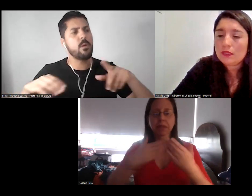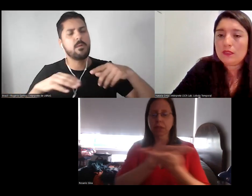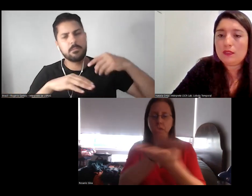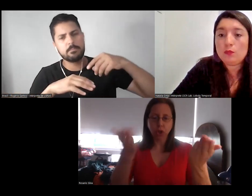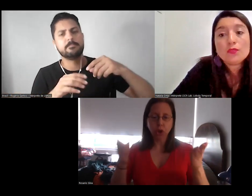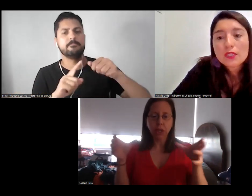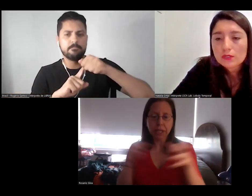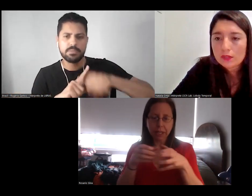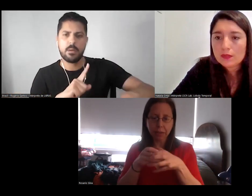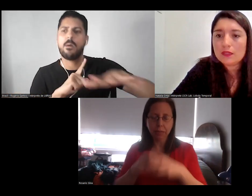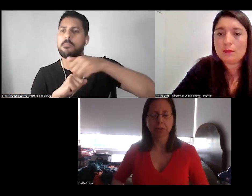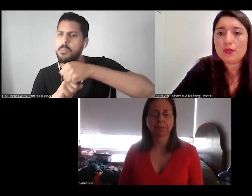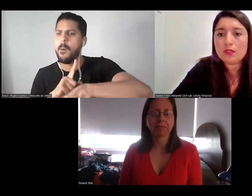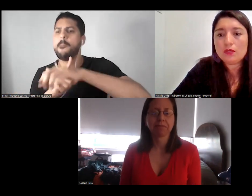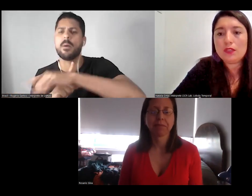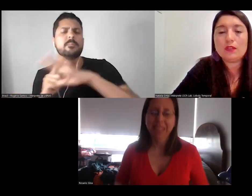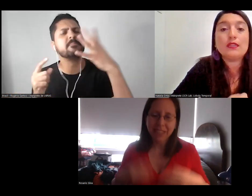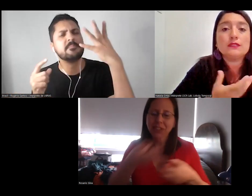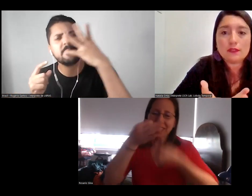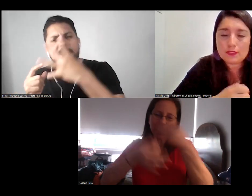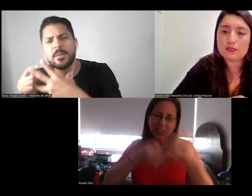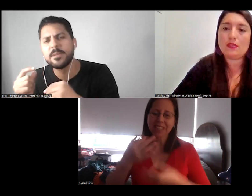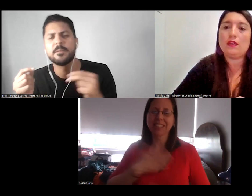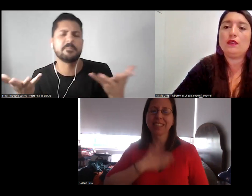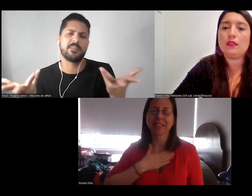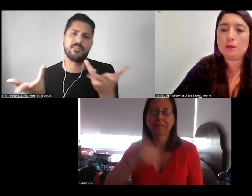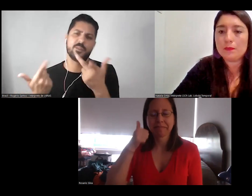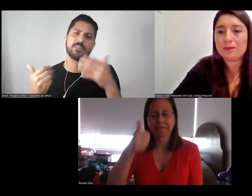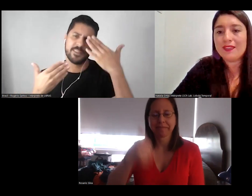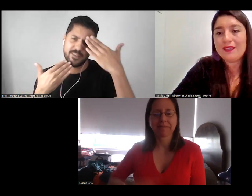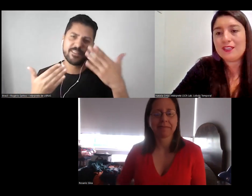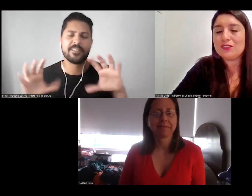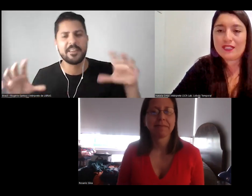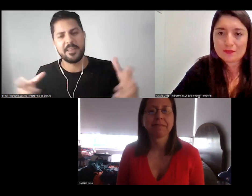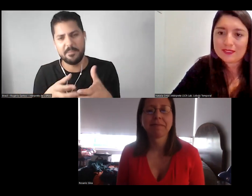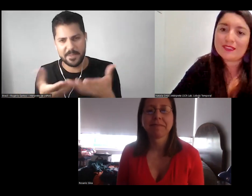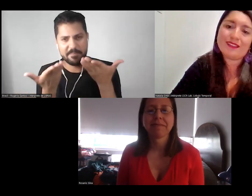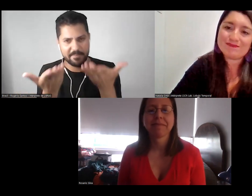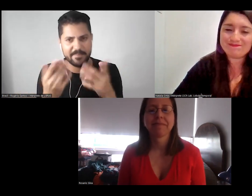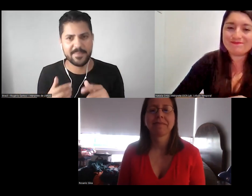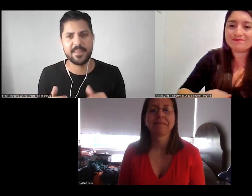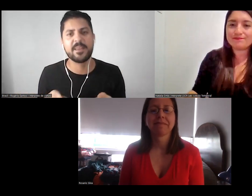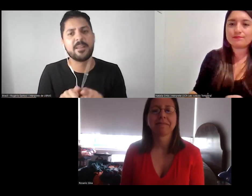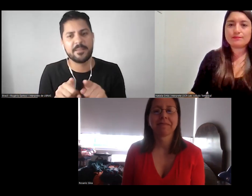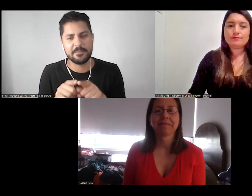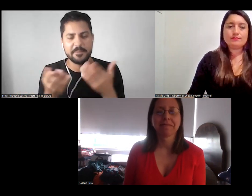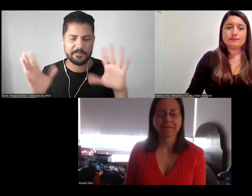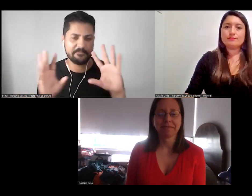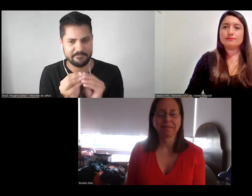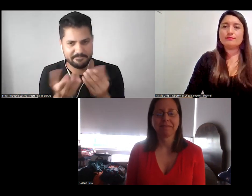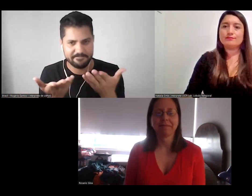bueno, muy bonito además del proyecto, y quiero agradecerles y felicitarles al equipo. Eso quería comentarles.